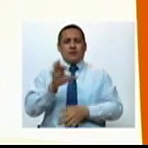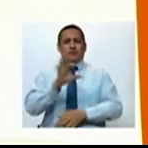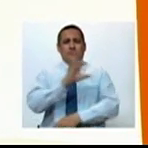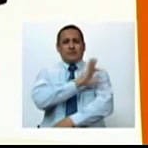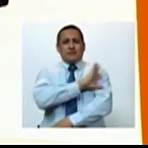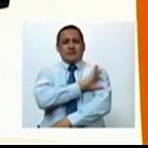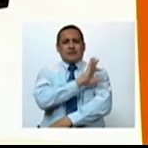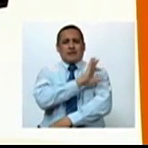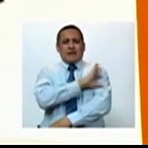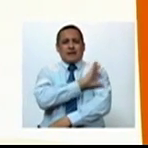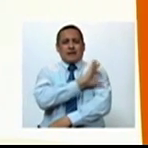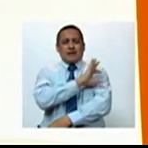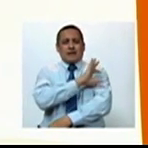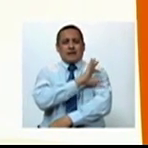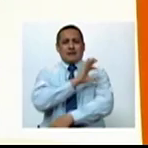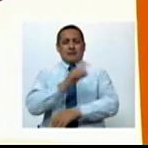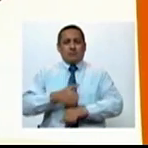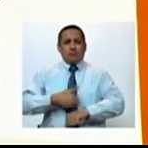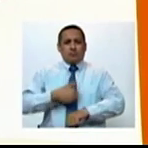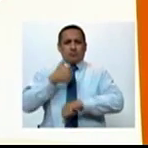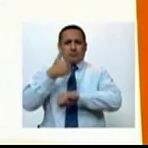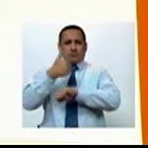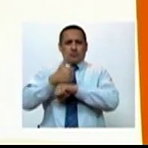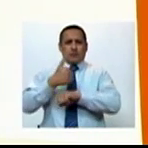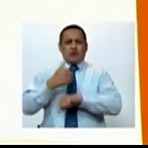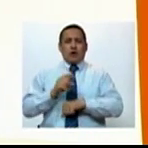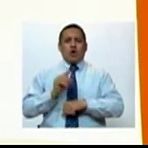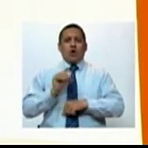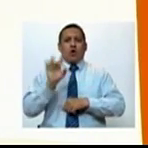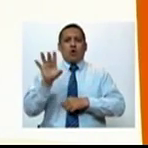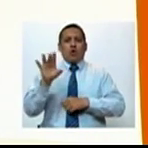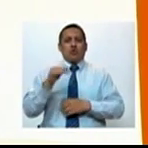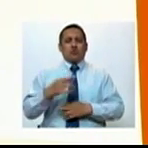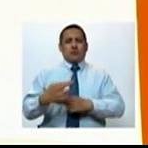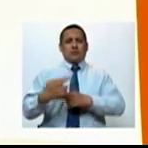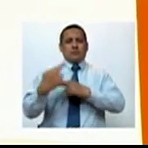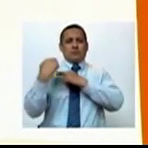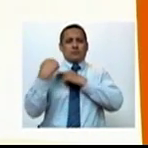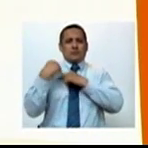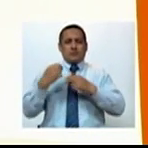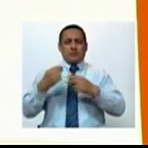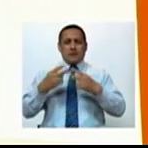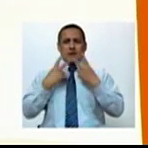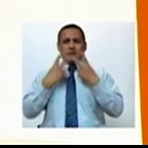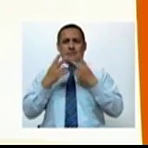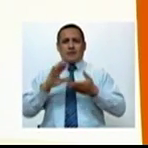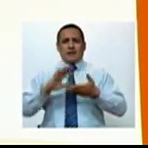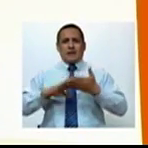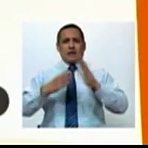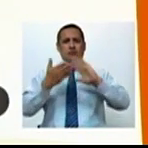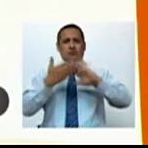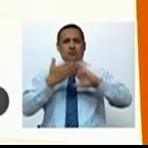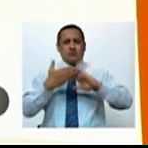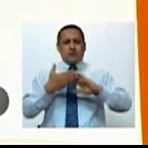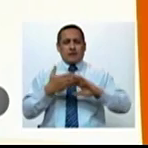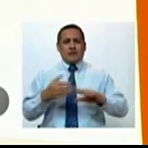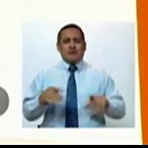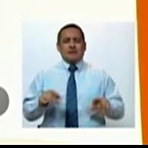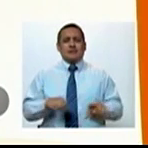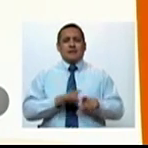Ministerio Público, o sea, el fiscal, que es la otra parte, el representa a la sociedad